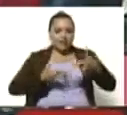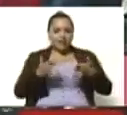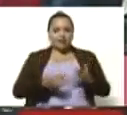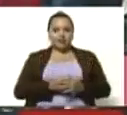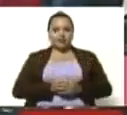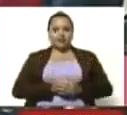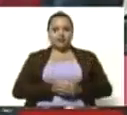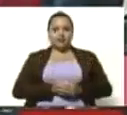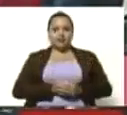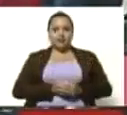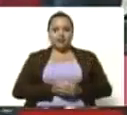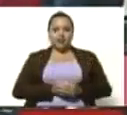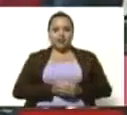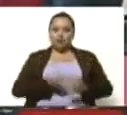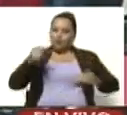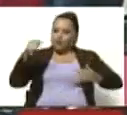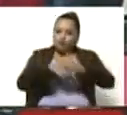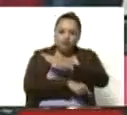intensa